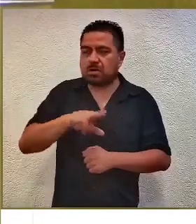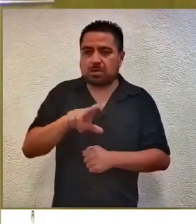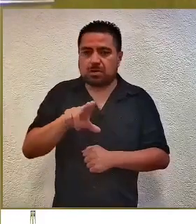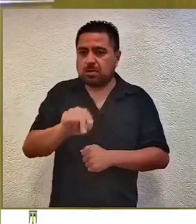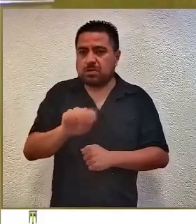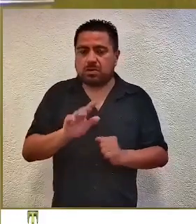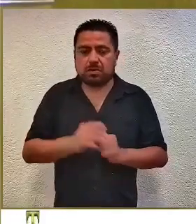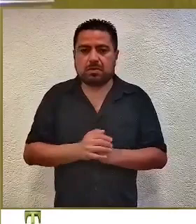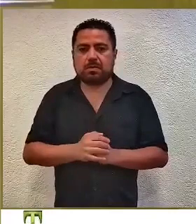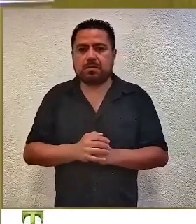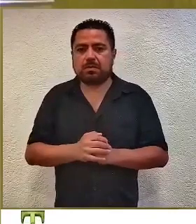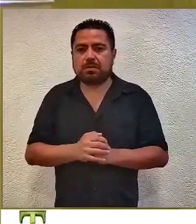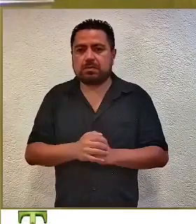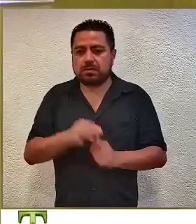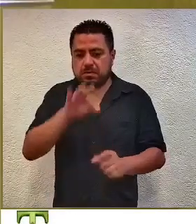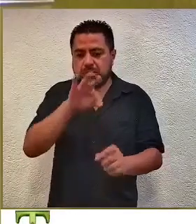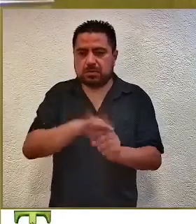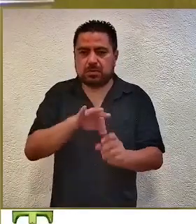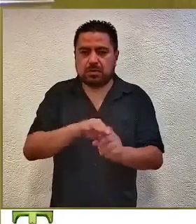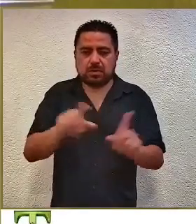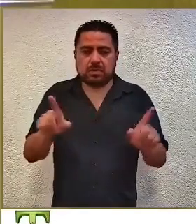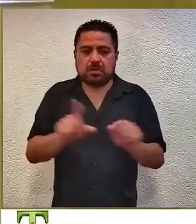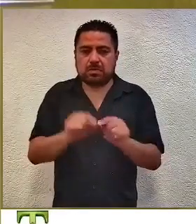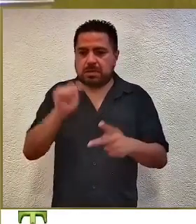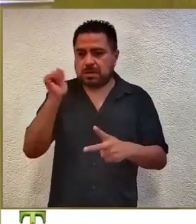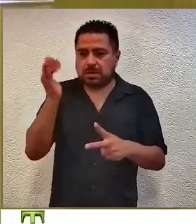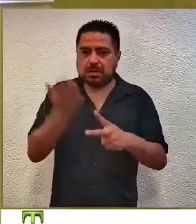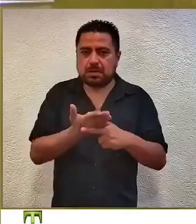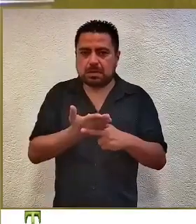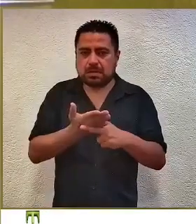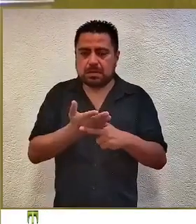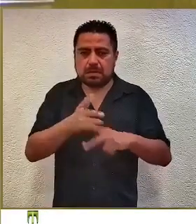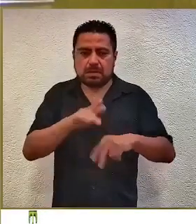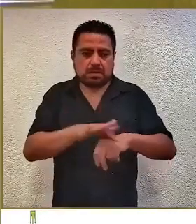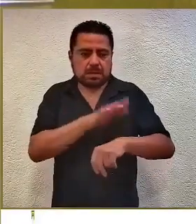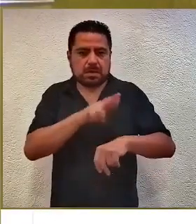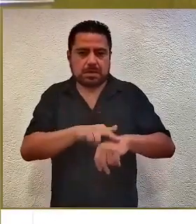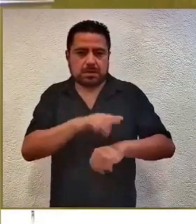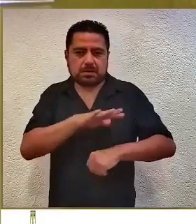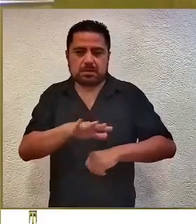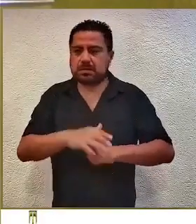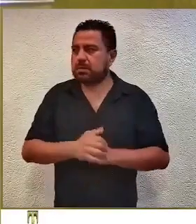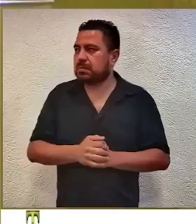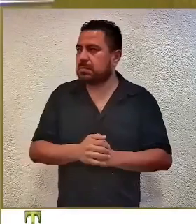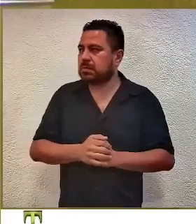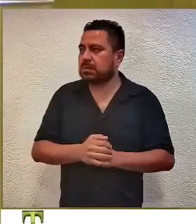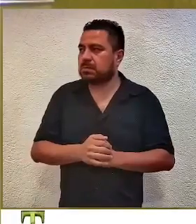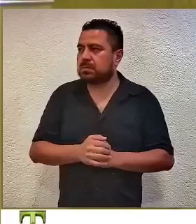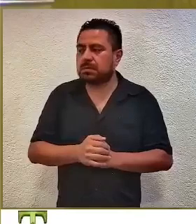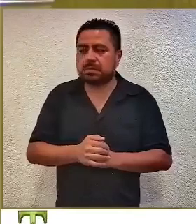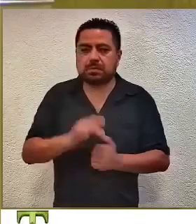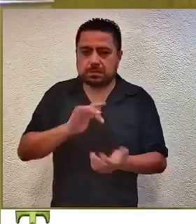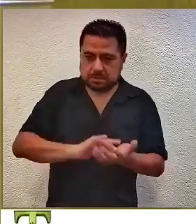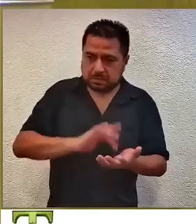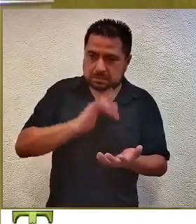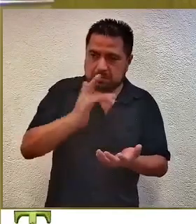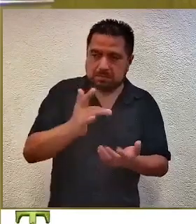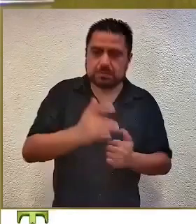Fue una votación dividida. Rechazado por mayoría. Entonces, gracias. Así es, sí.